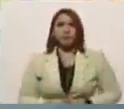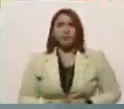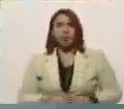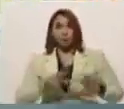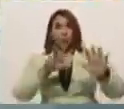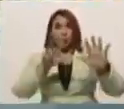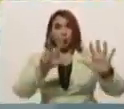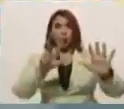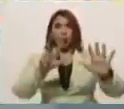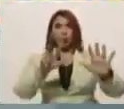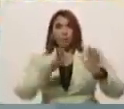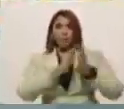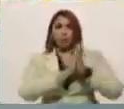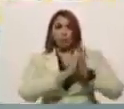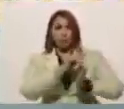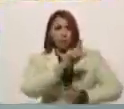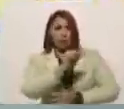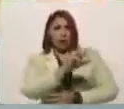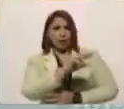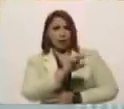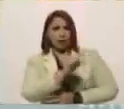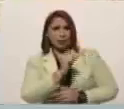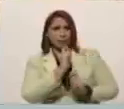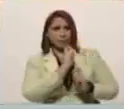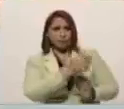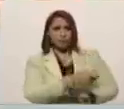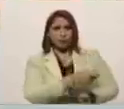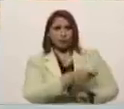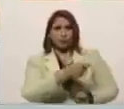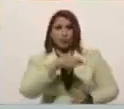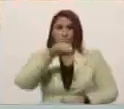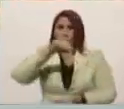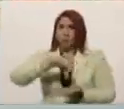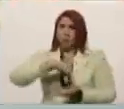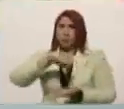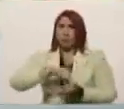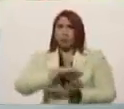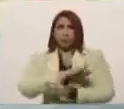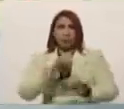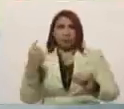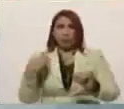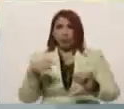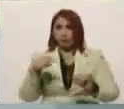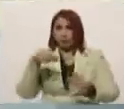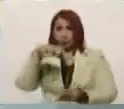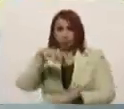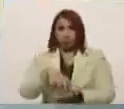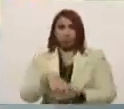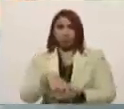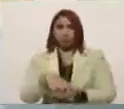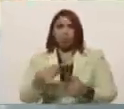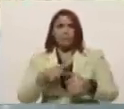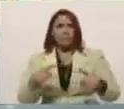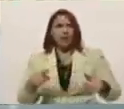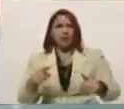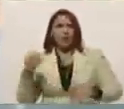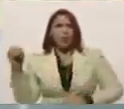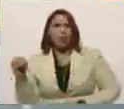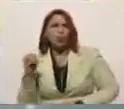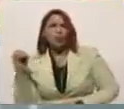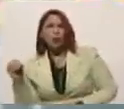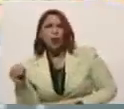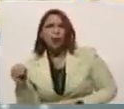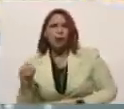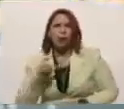8, Hernández Lares. La región central ya tiene este, pero la región oriental, la